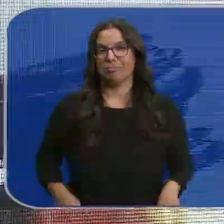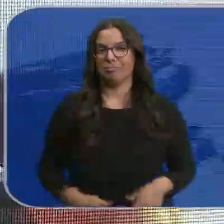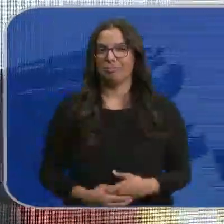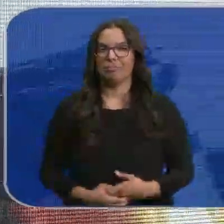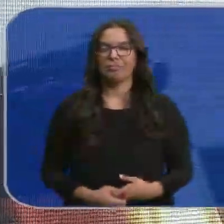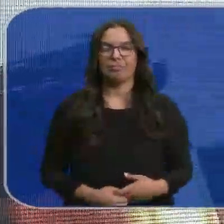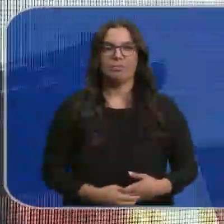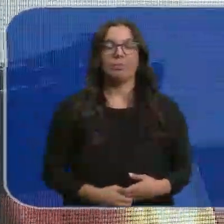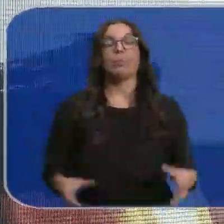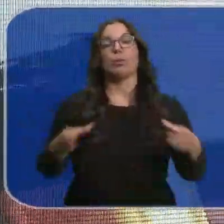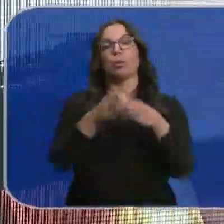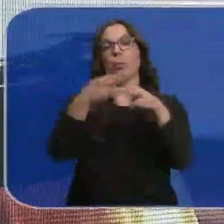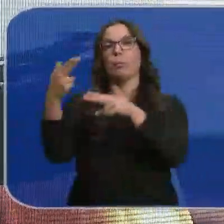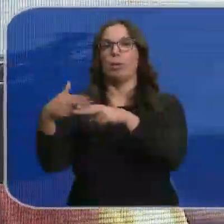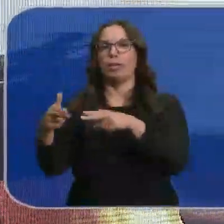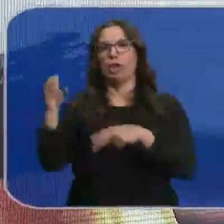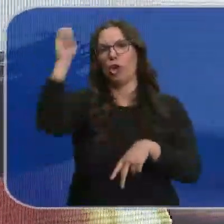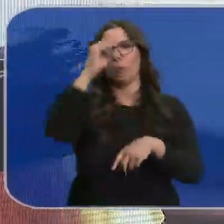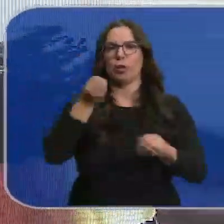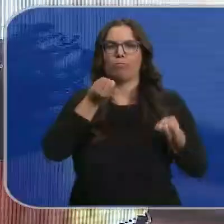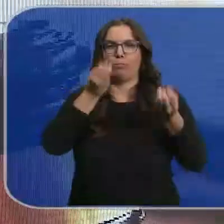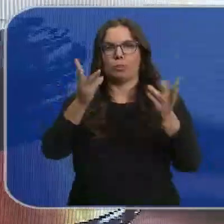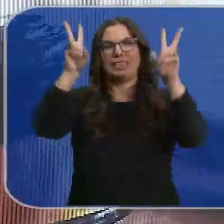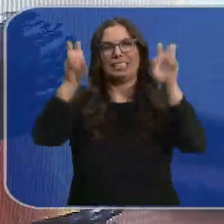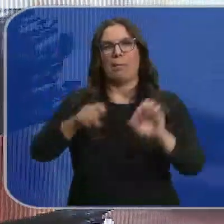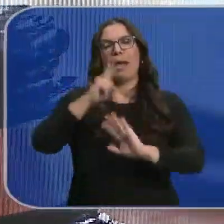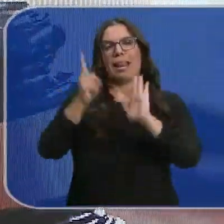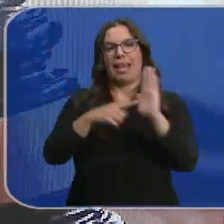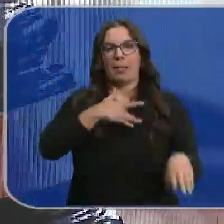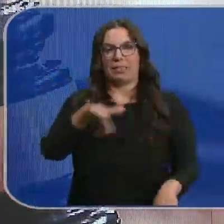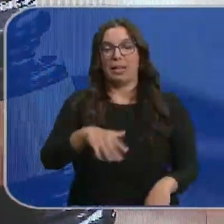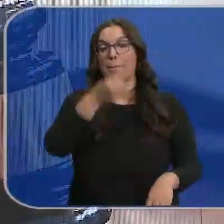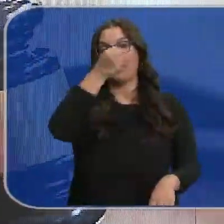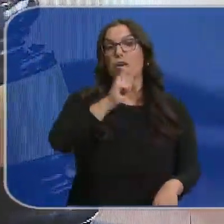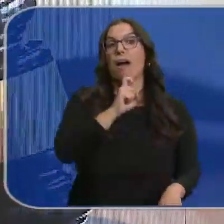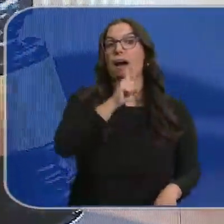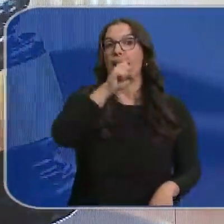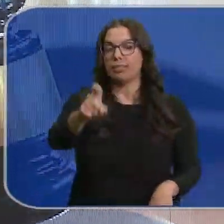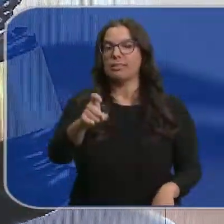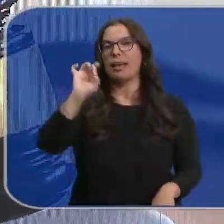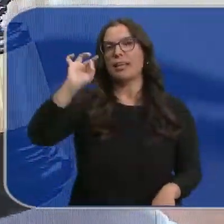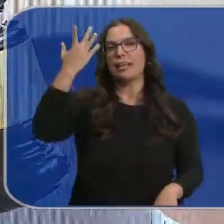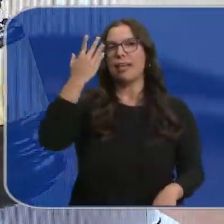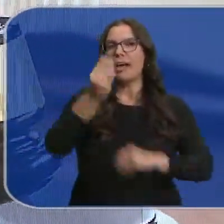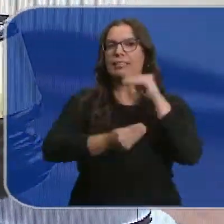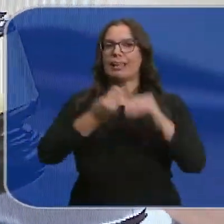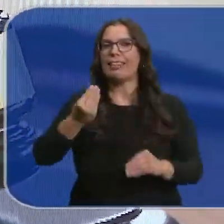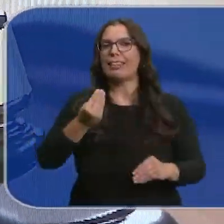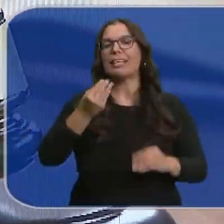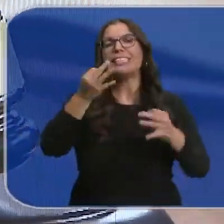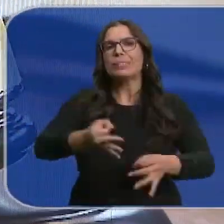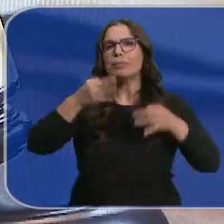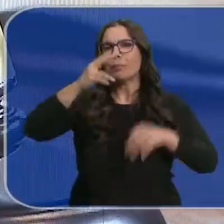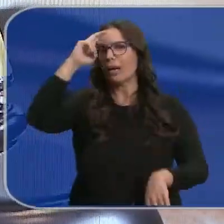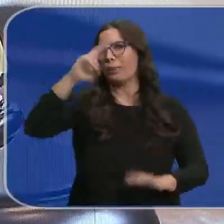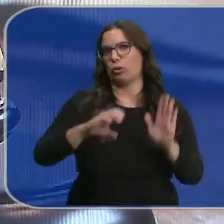Los partidos políticos se posicionan sobre la ley de amnistía. El Partido Socialista avisa que la iniciativa se hará siempre respetando